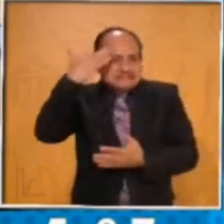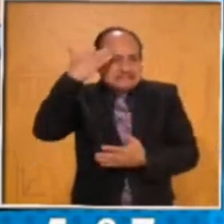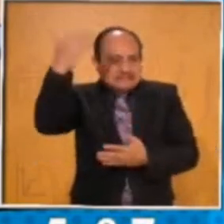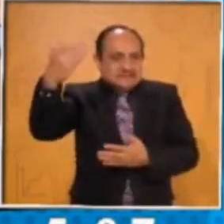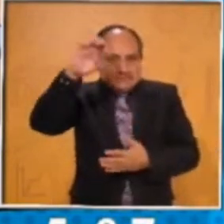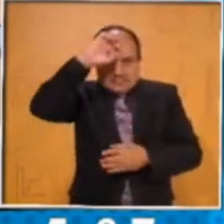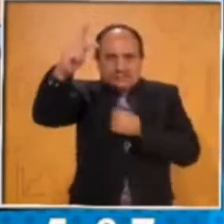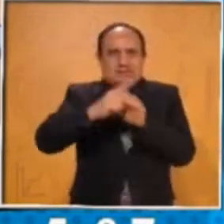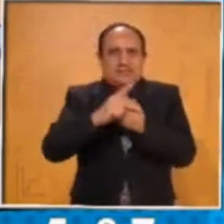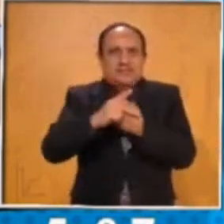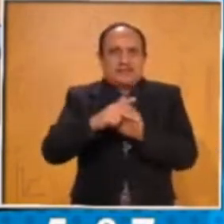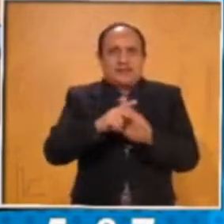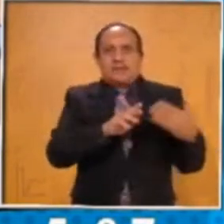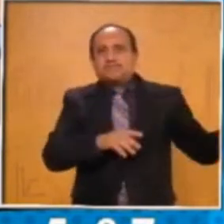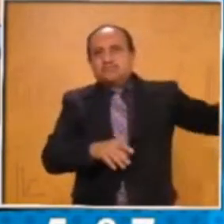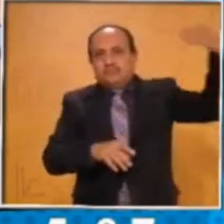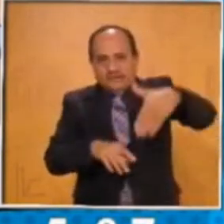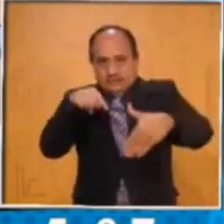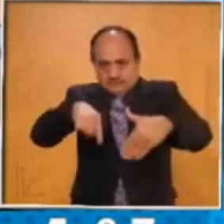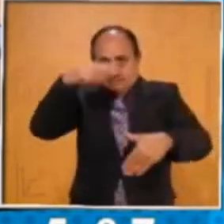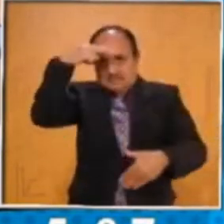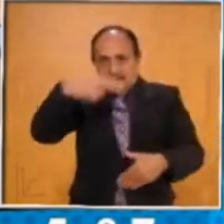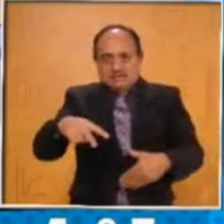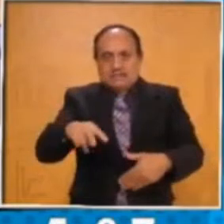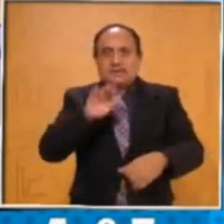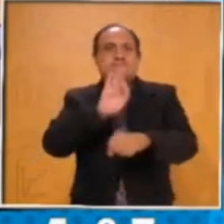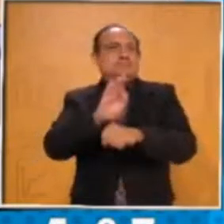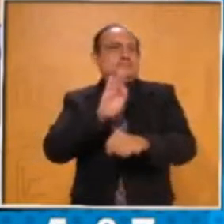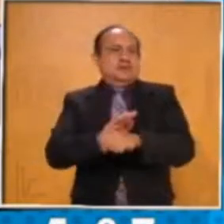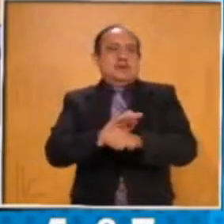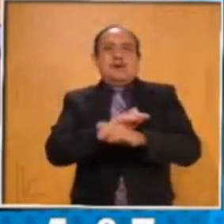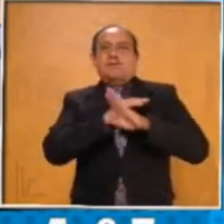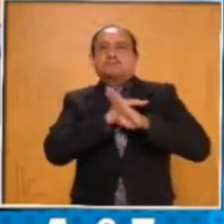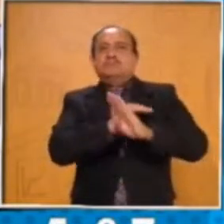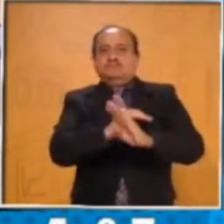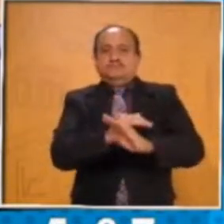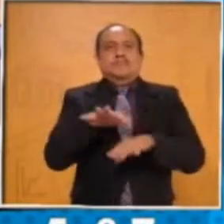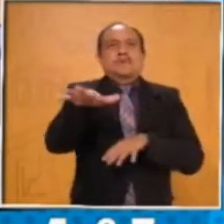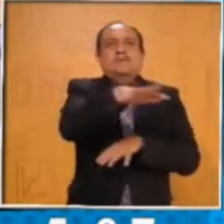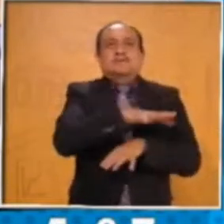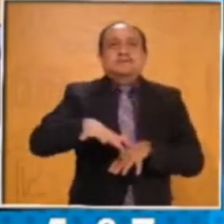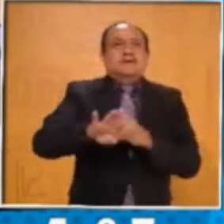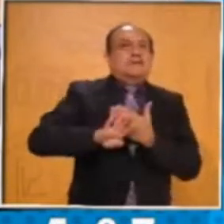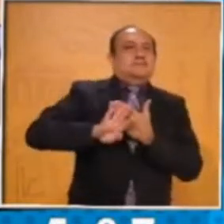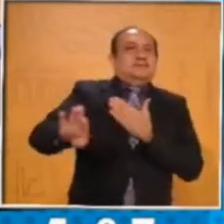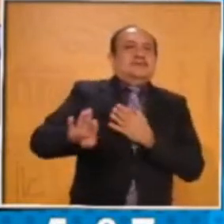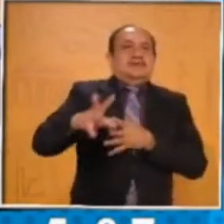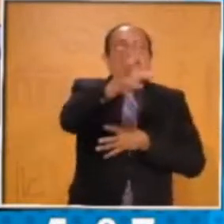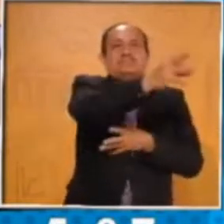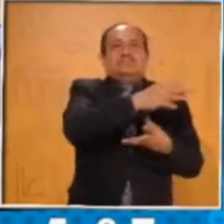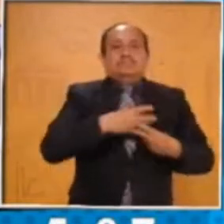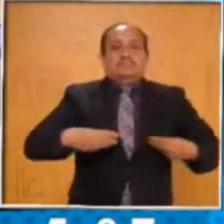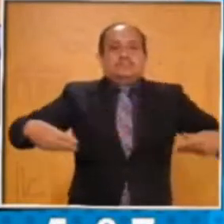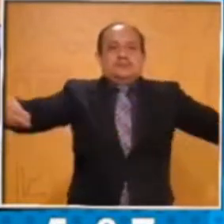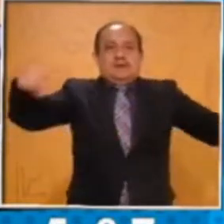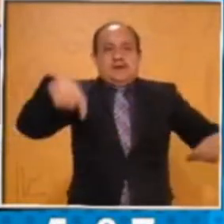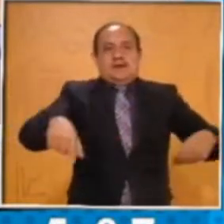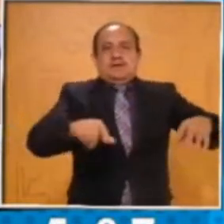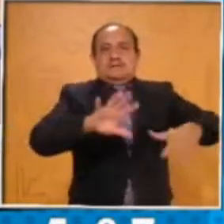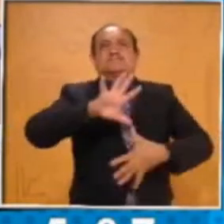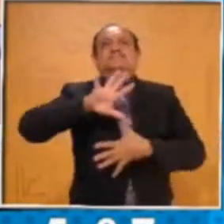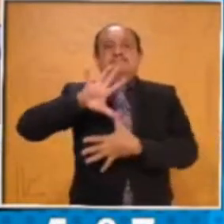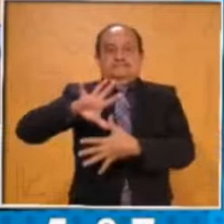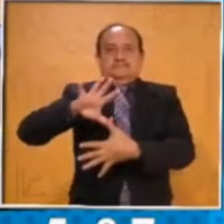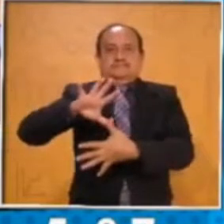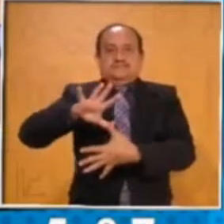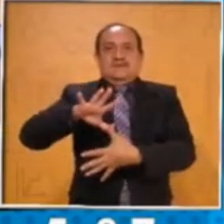México con la intención de prevenir a la población y así evitar la dispersión del virus en nuestro continente.